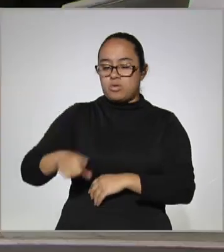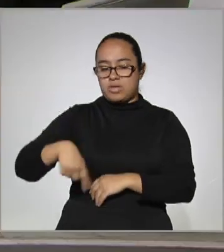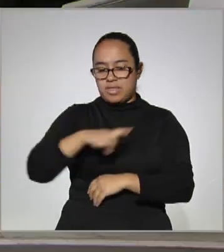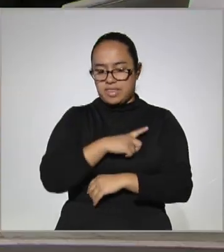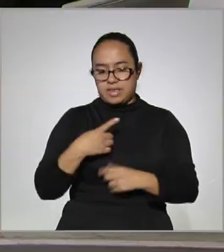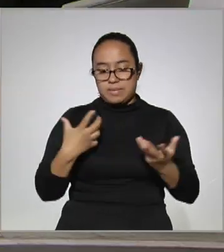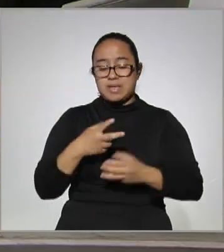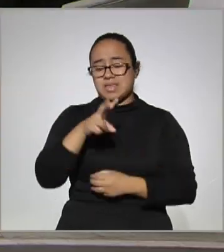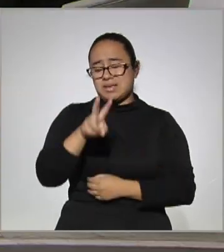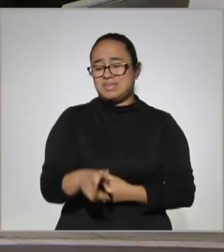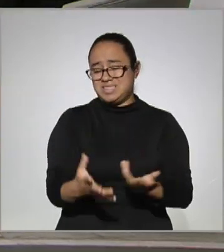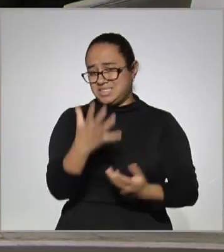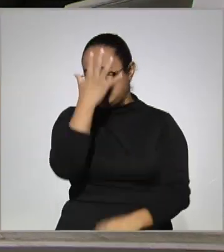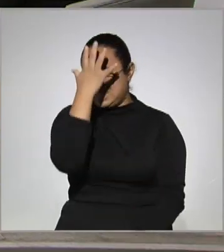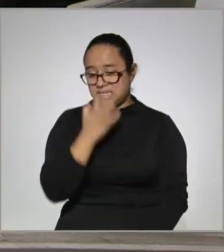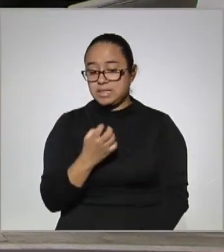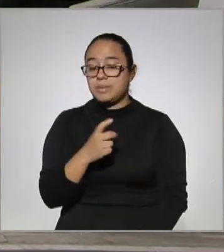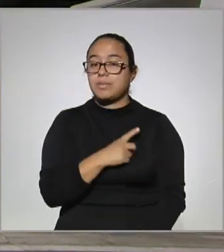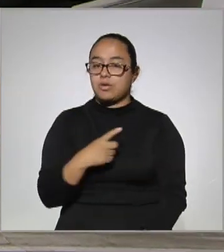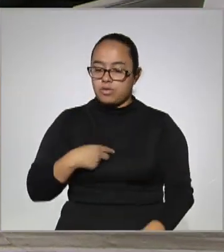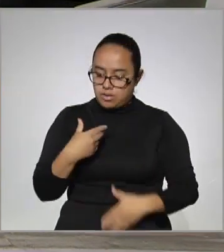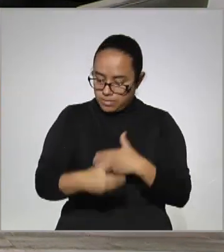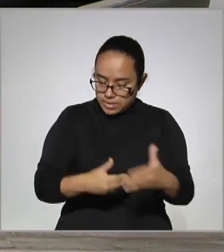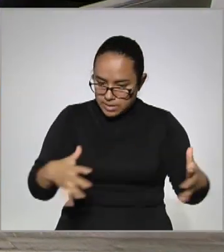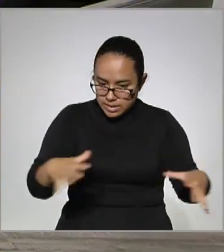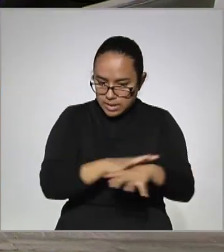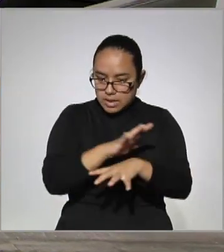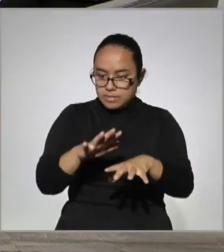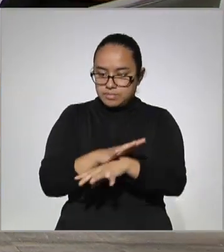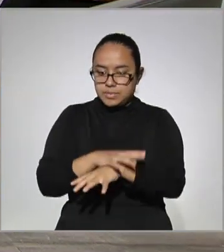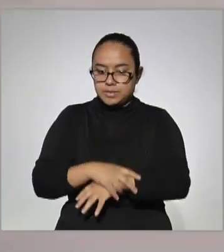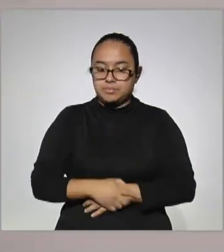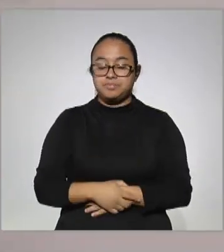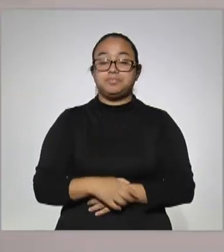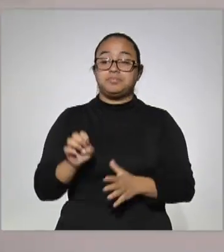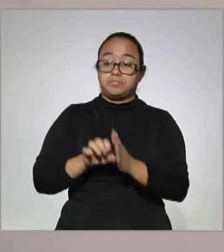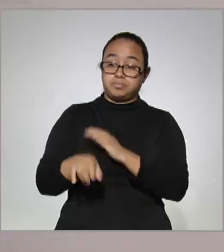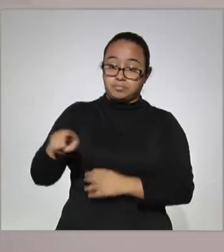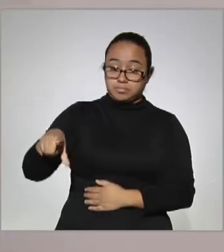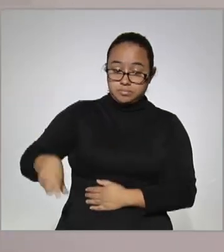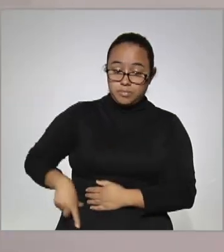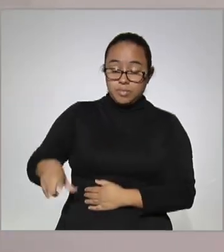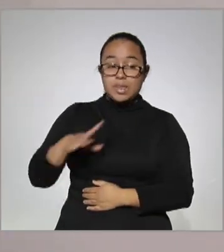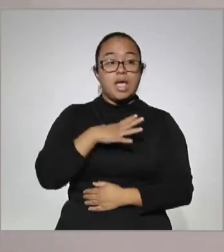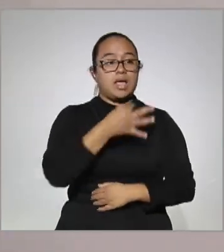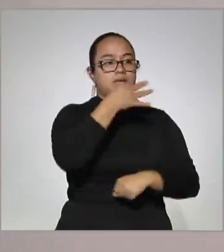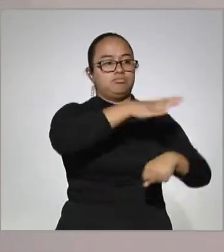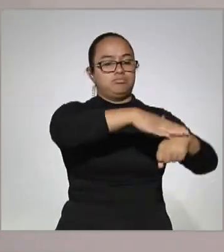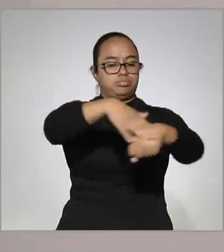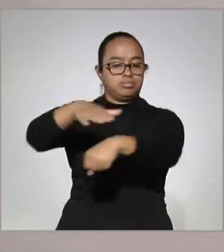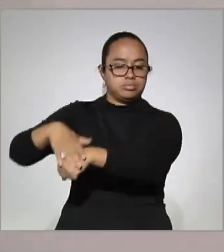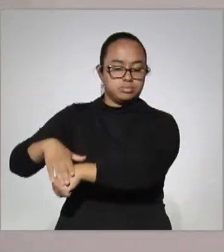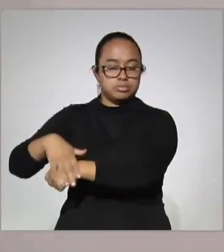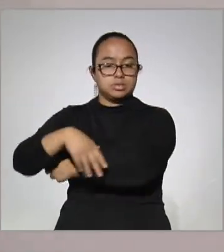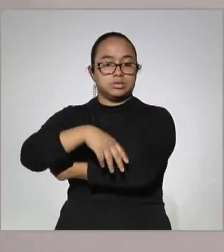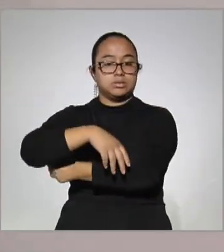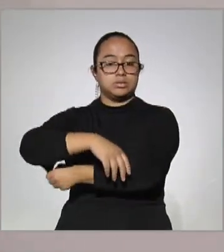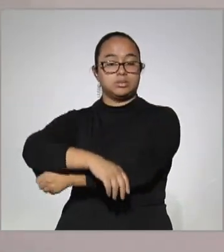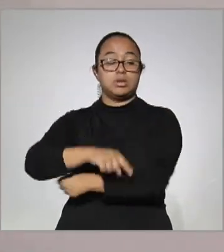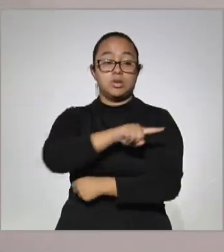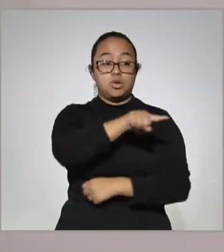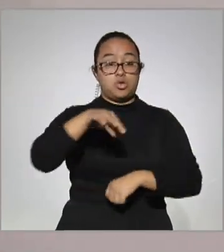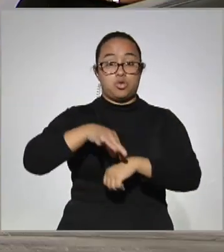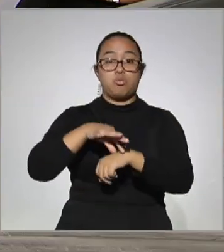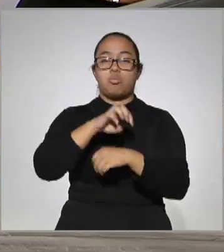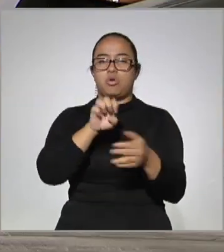triste, pero hay que hacer algo, hay que decir las cosas. Sí. De parte del gobierno se hacen campañas, ya se comentó, de parte de los médicos, si